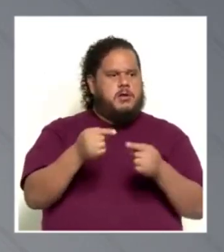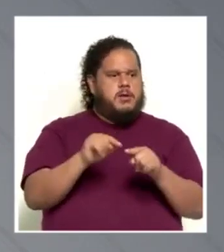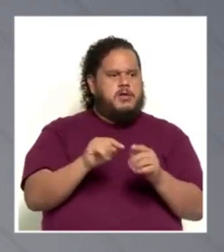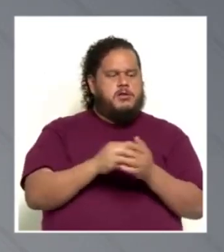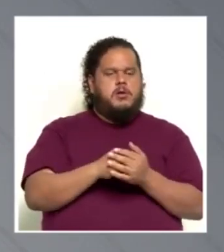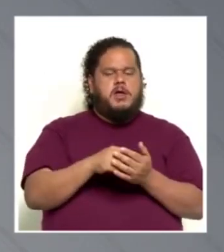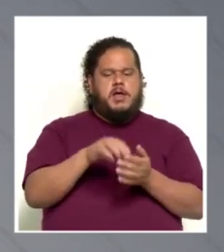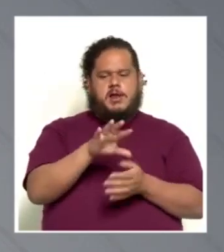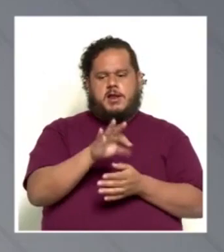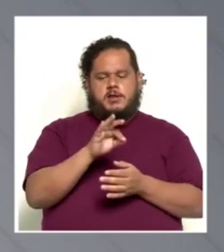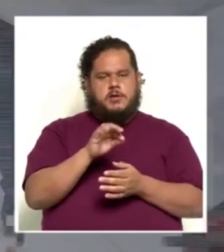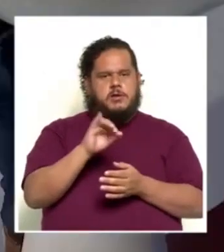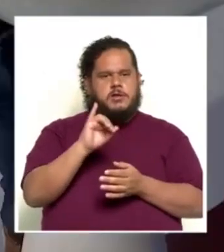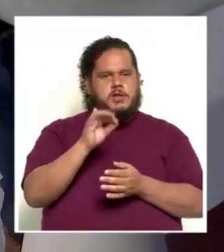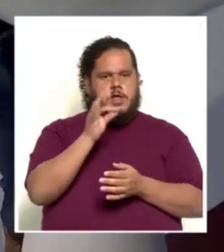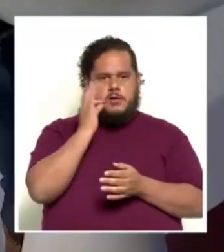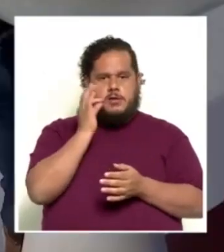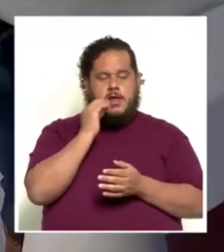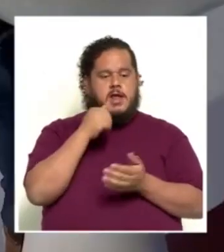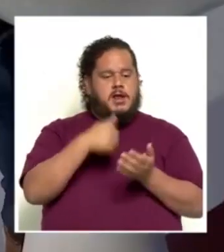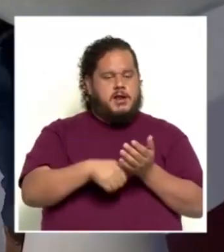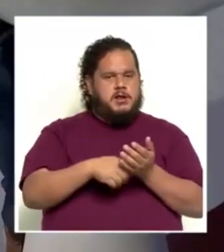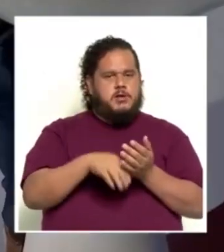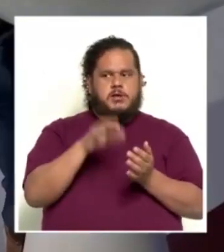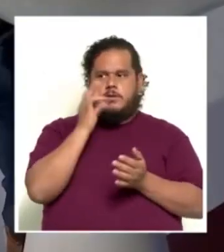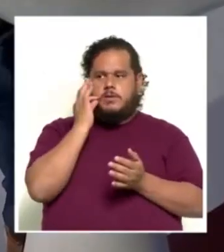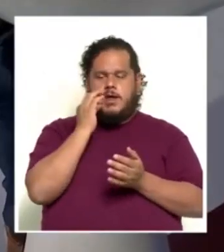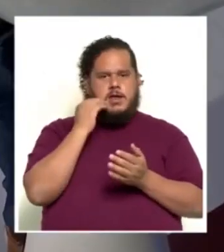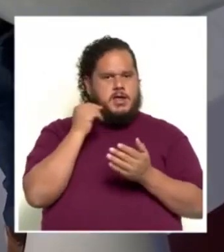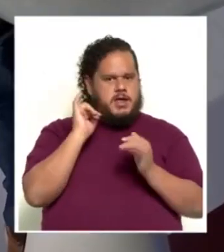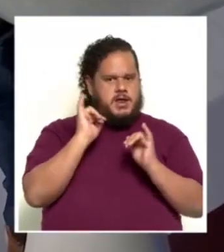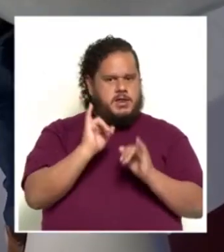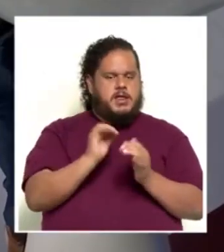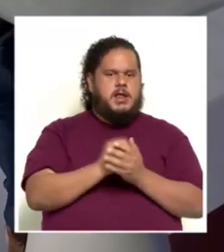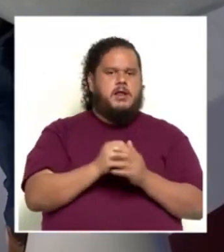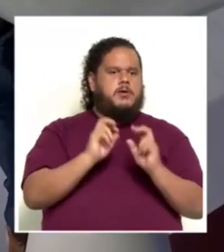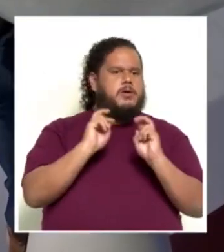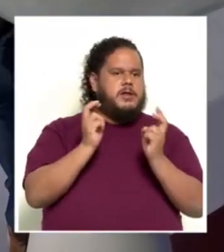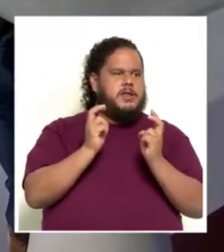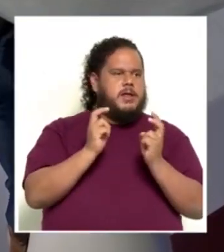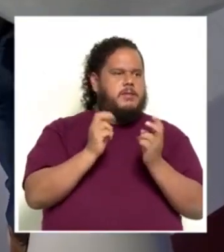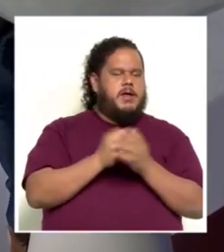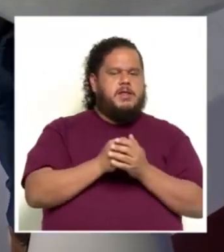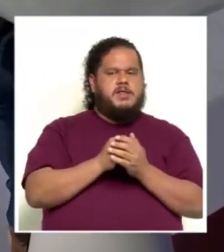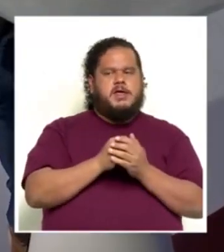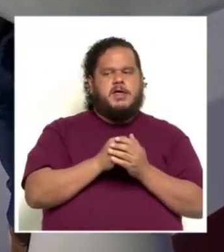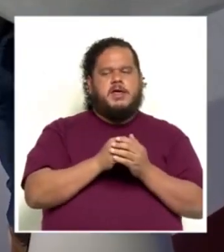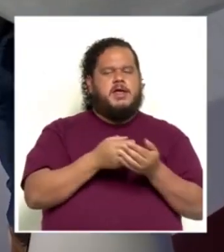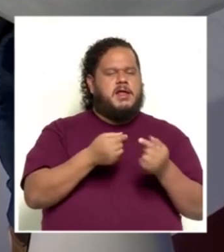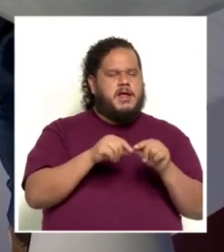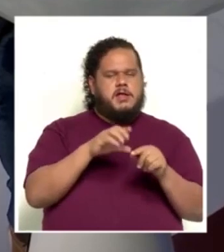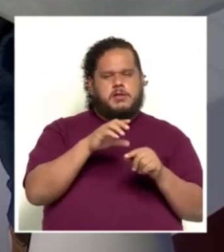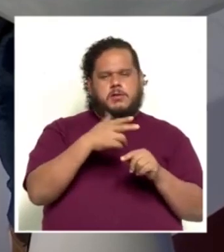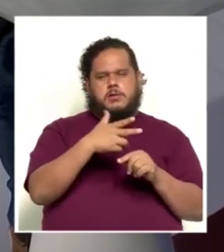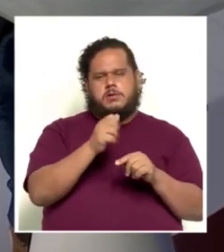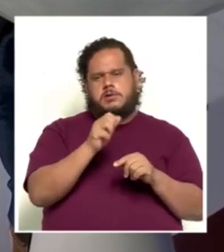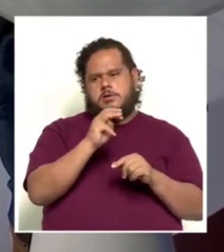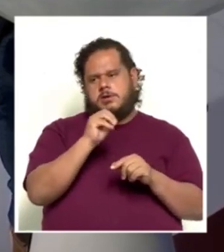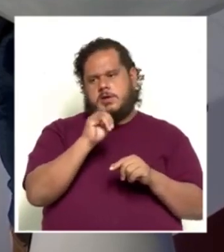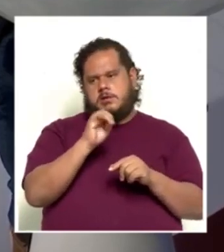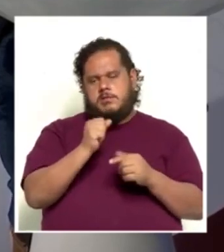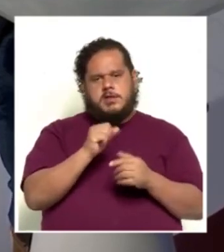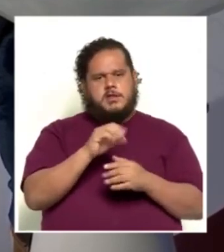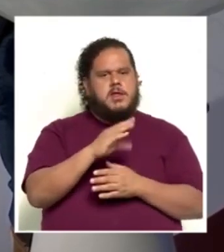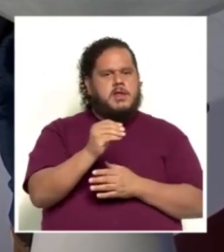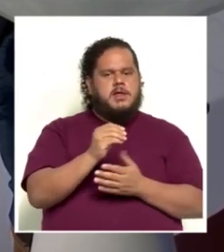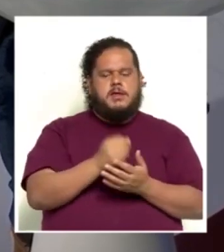María Figueres, que la situación con José María Figueres era tal, ¿verdad?, con el tema del caso Chemis y